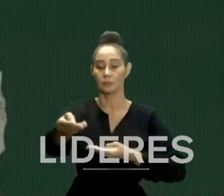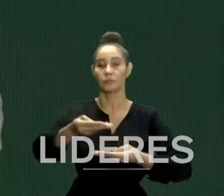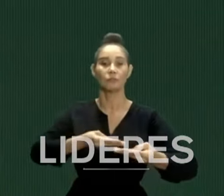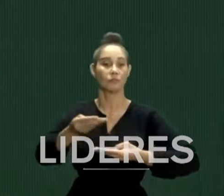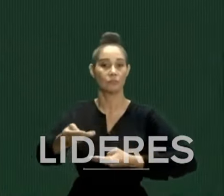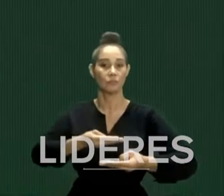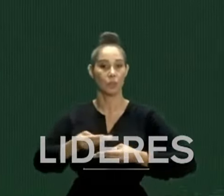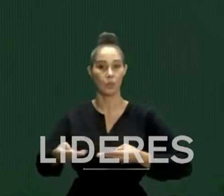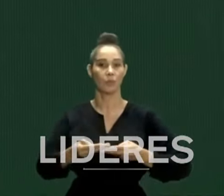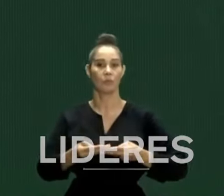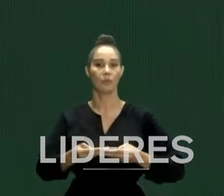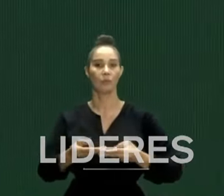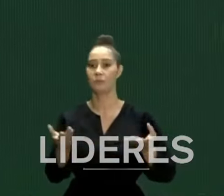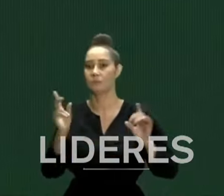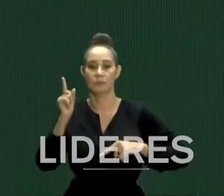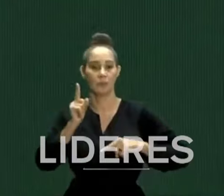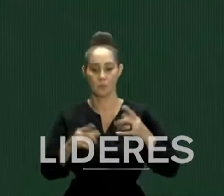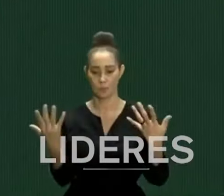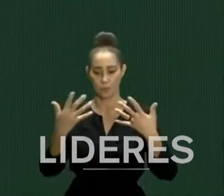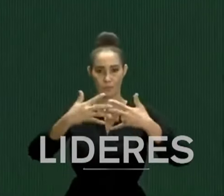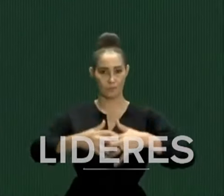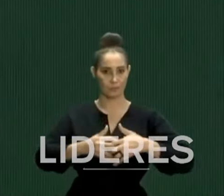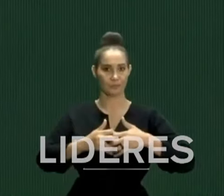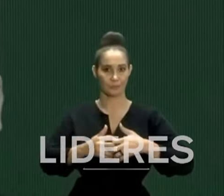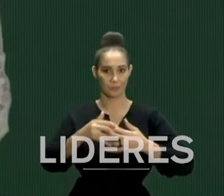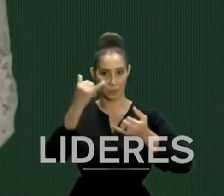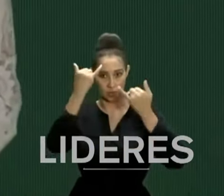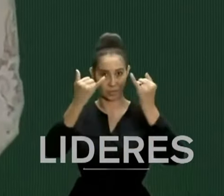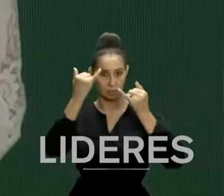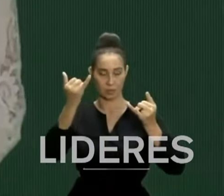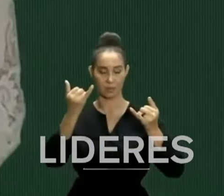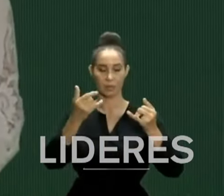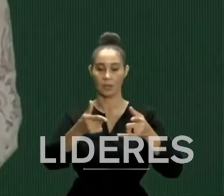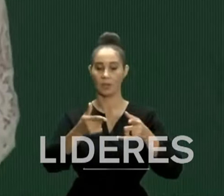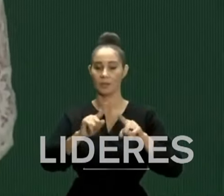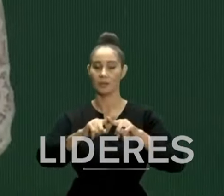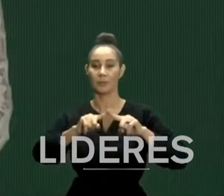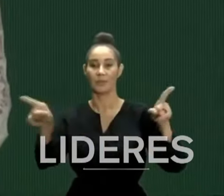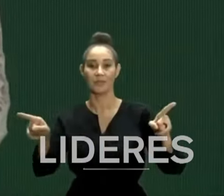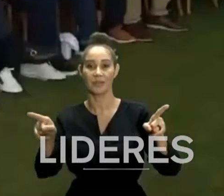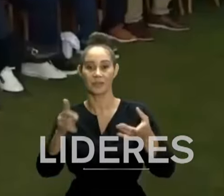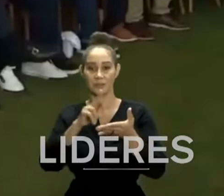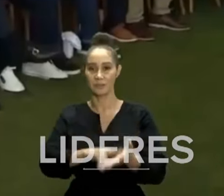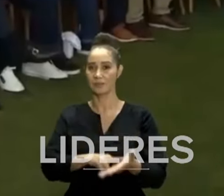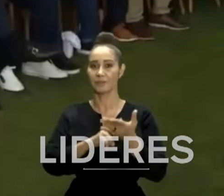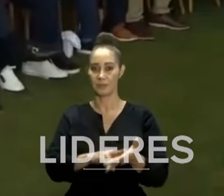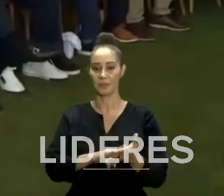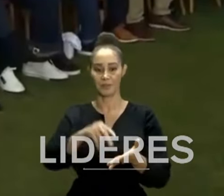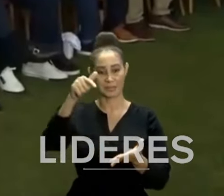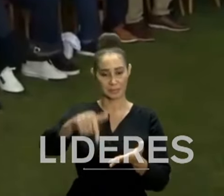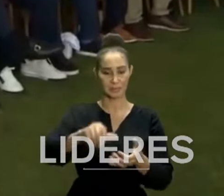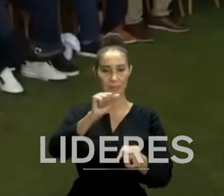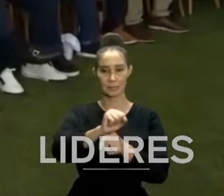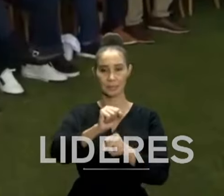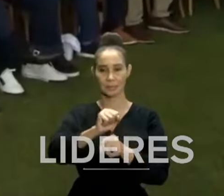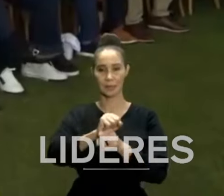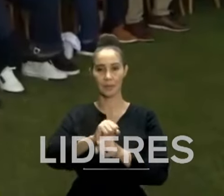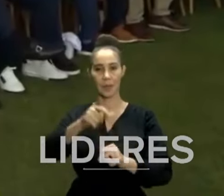todos monolíticamente coordinados, no serían los mismos resultados. Aquí se trabaja